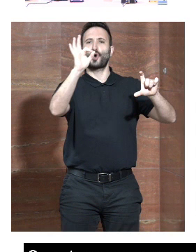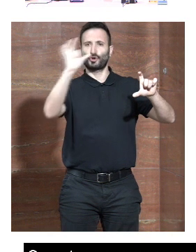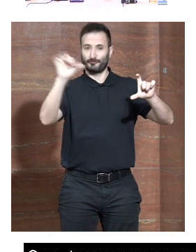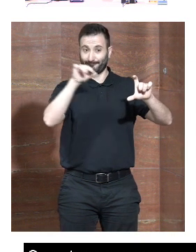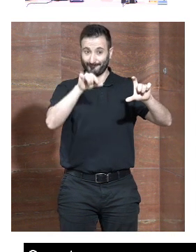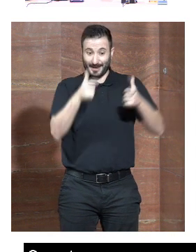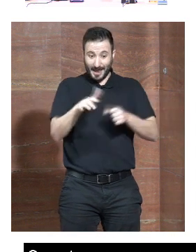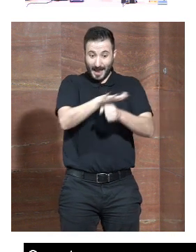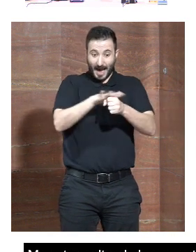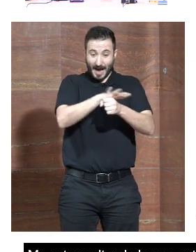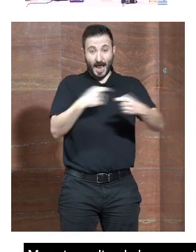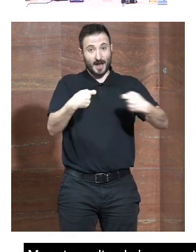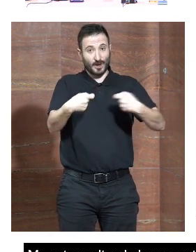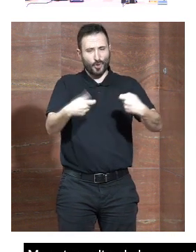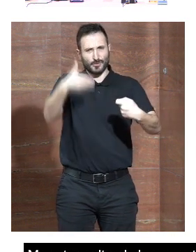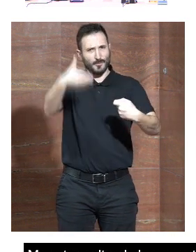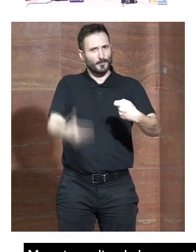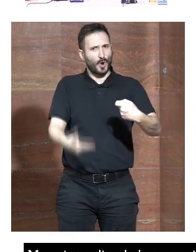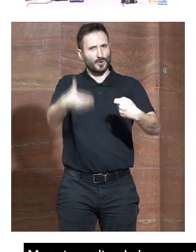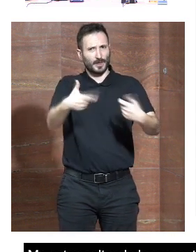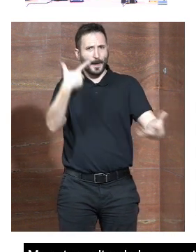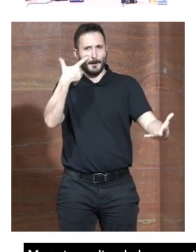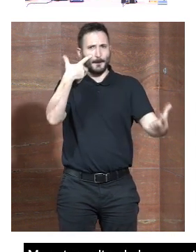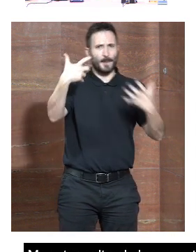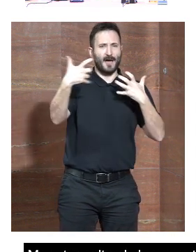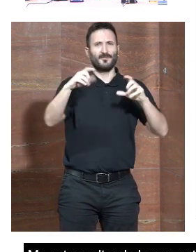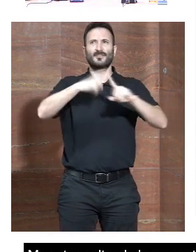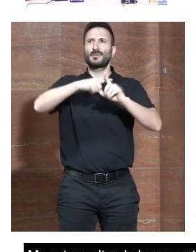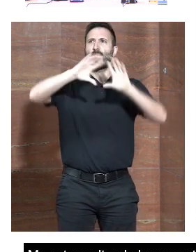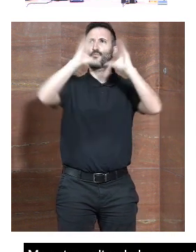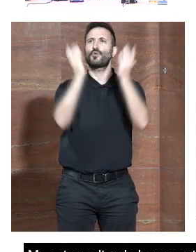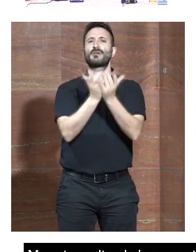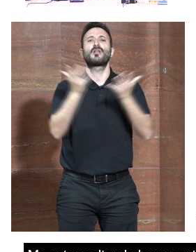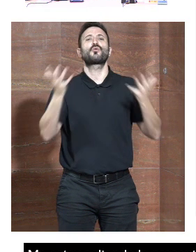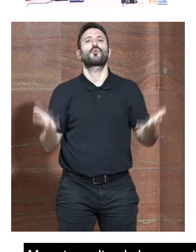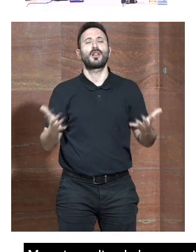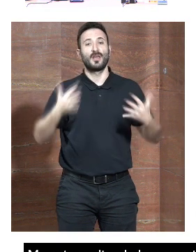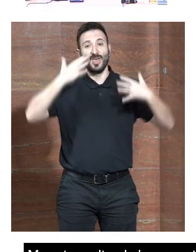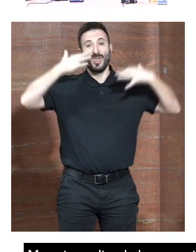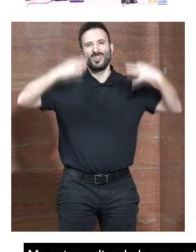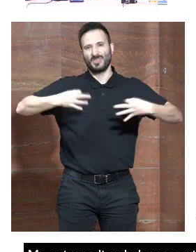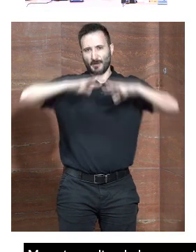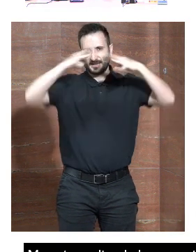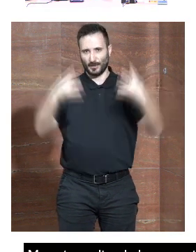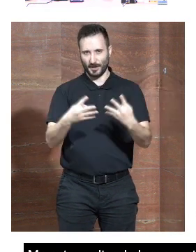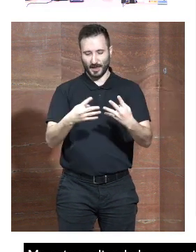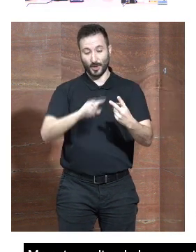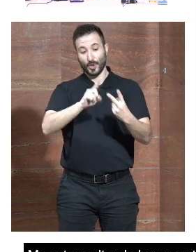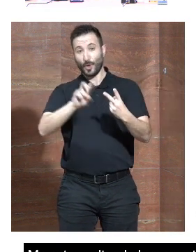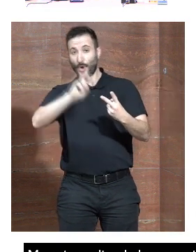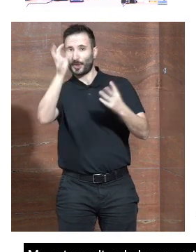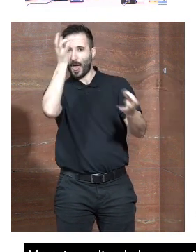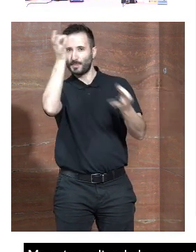Una de las áreas de negocio muy importante, en las que se distingue a nivel mundial, es ciberseguridad. Otra de ellas es